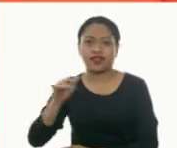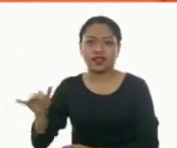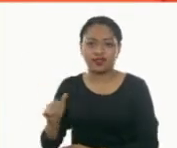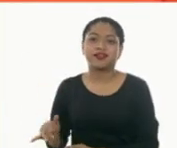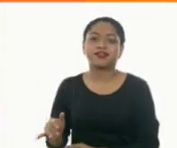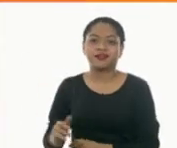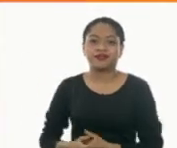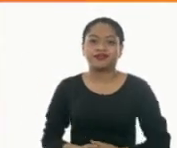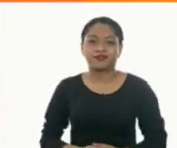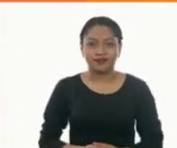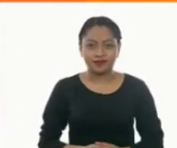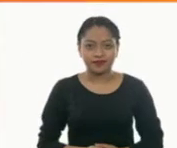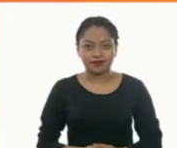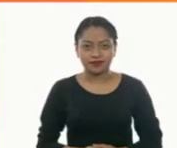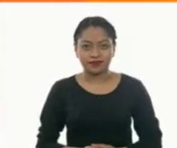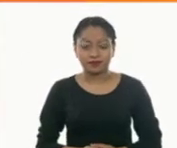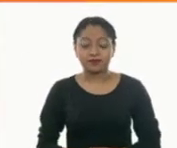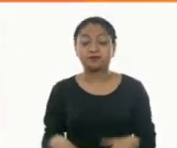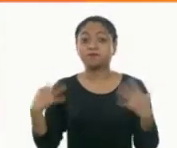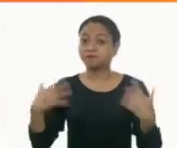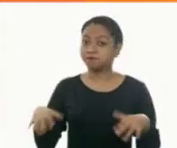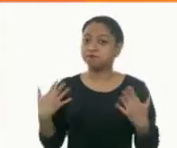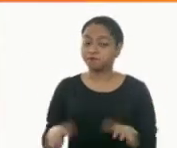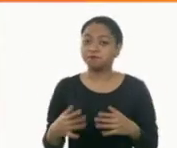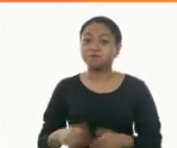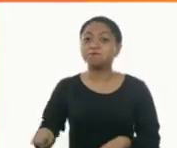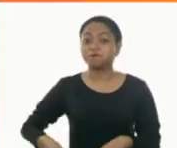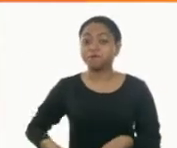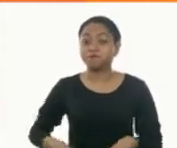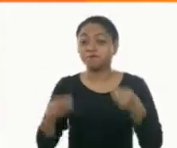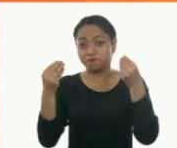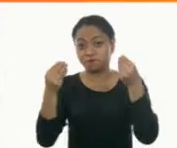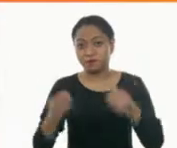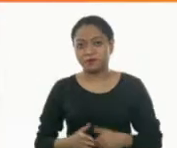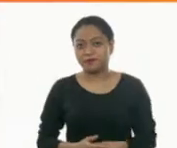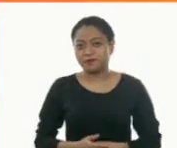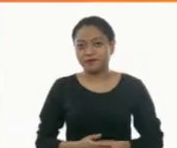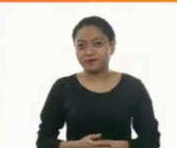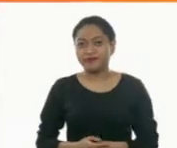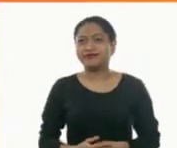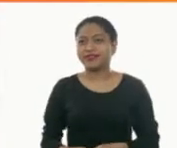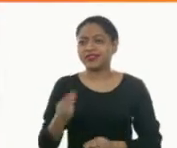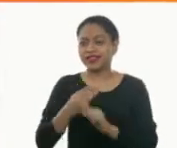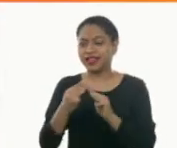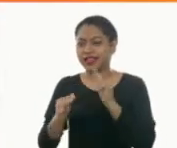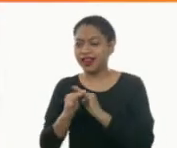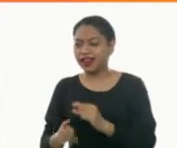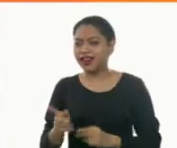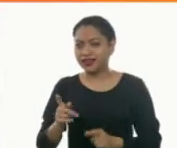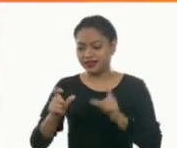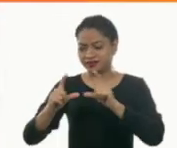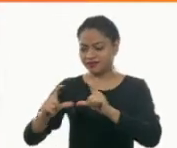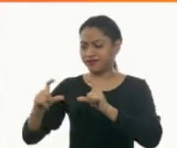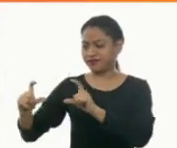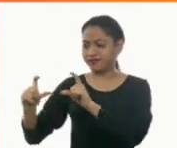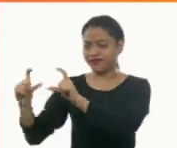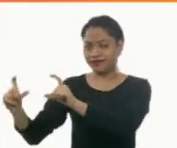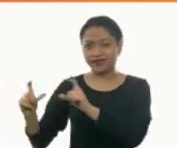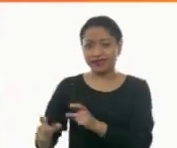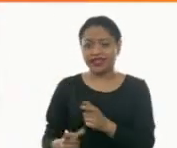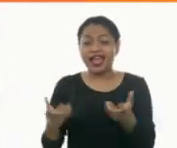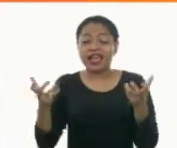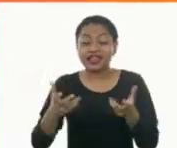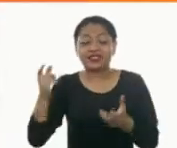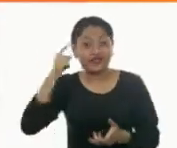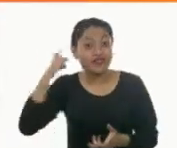en la lectura. Órale. Muy interesante. Y además, esos materiales que vimos en el video se pueden elaborar de manera